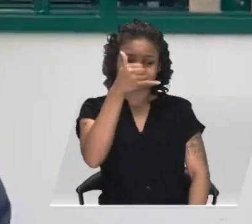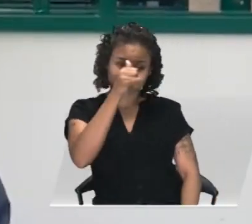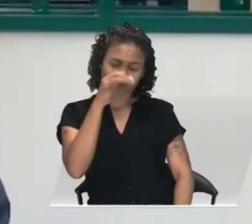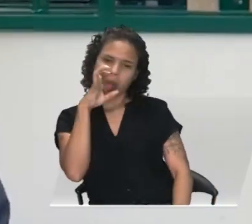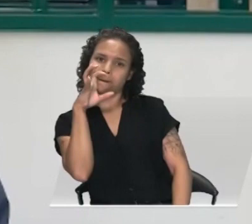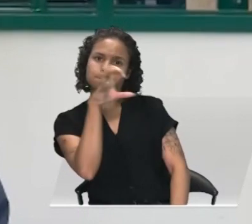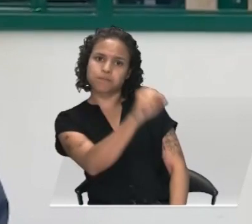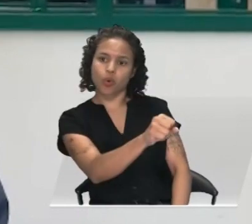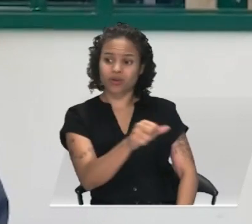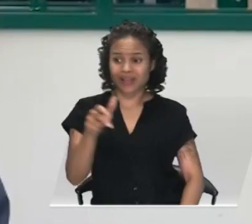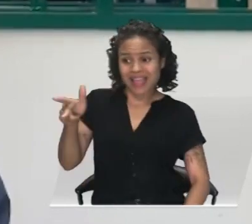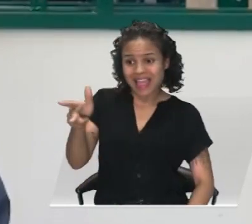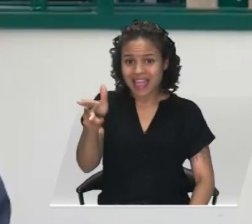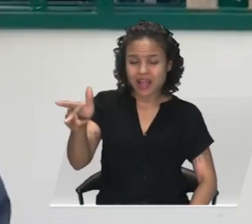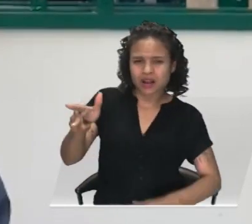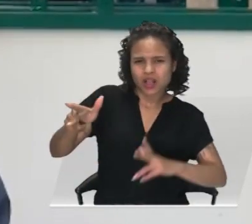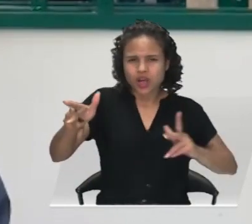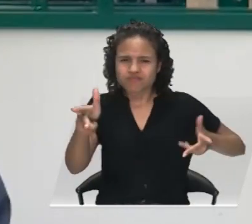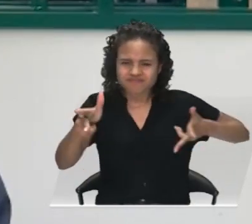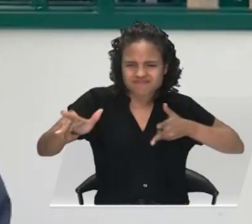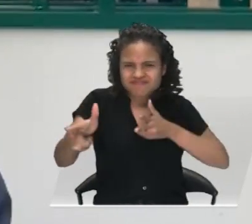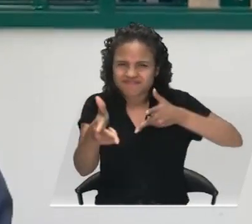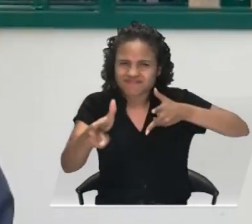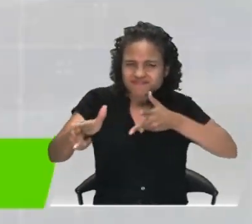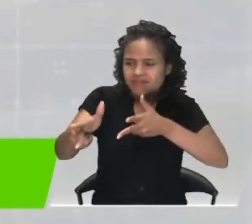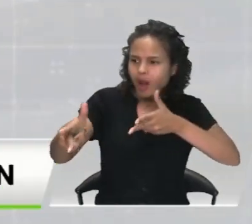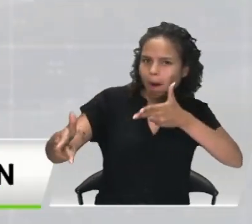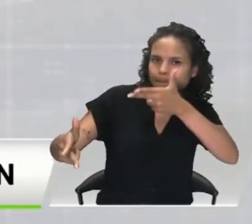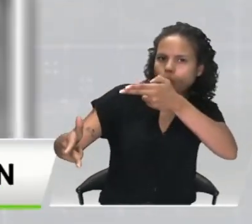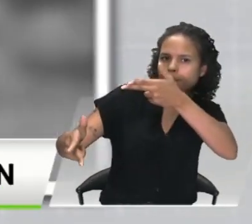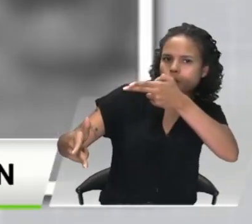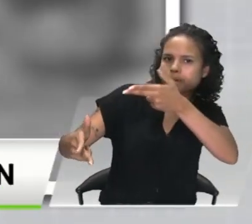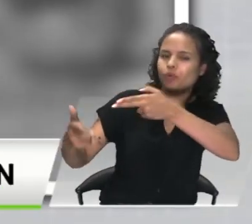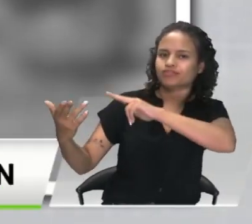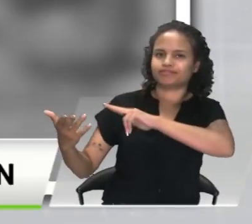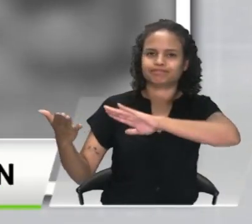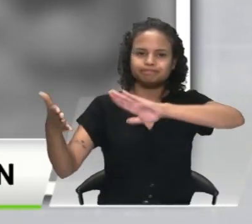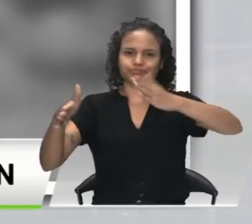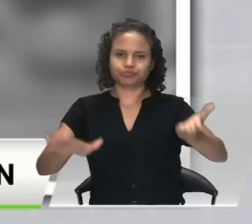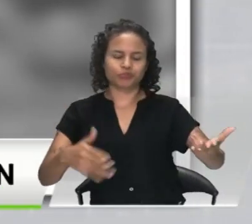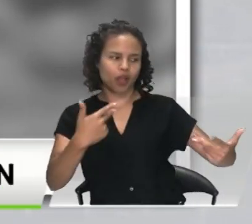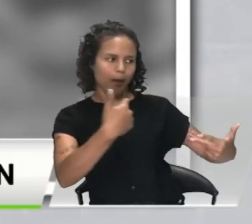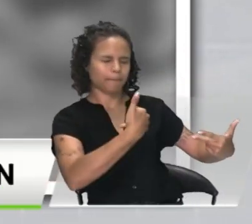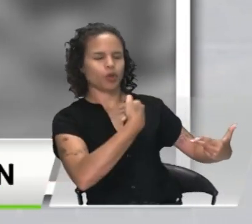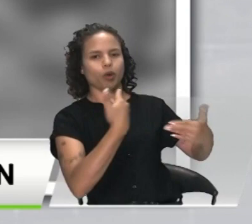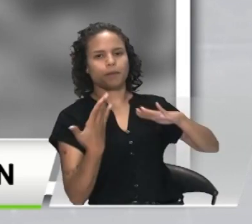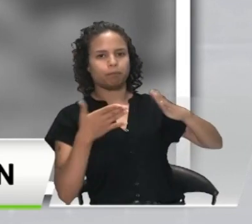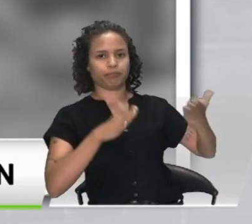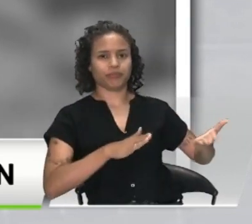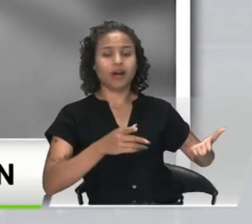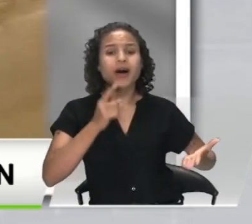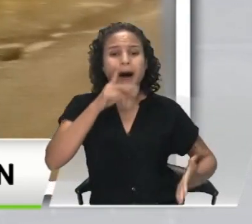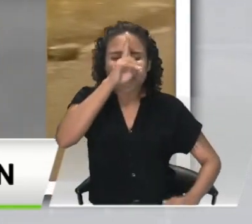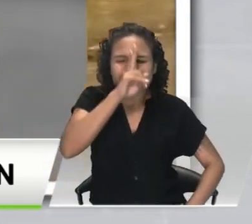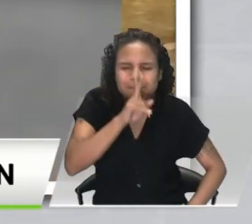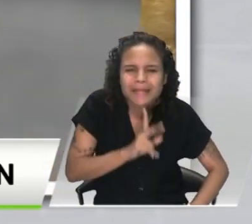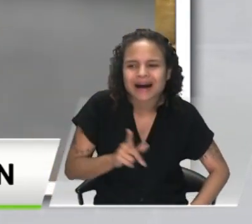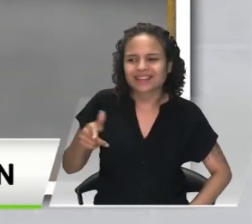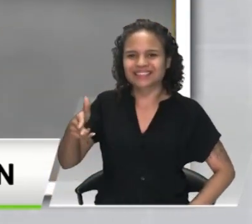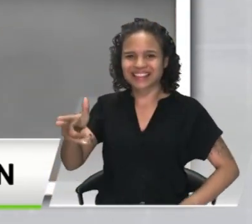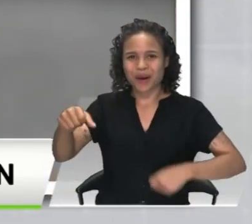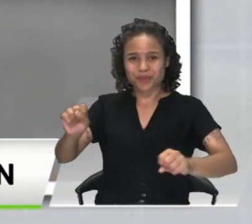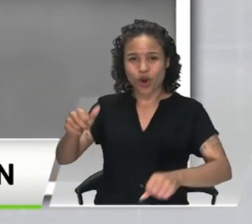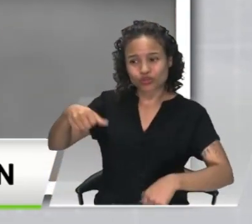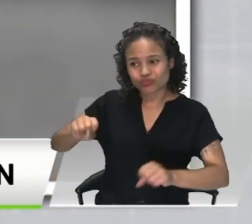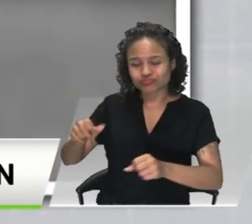venían persiguiendo a la víctima y le ocasiona lesiones con arma de fuego. Las autoridades creen que el hecho ocurrió por un intento de robo de la motocicleta en la que